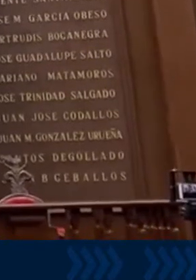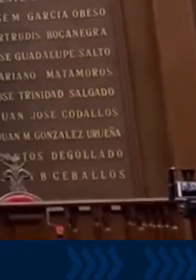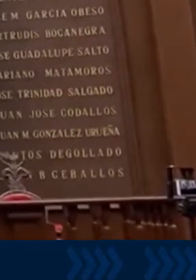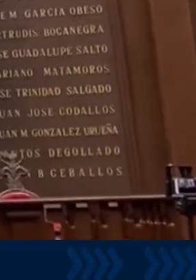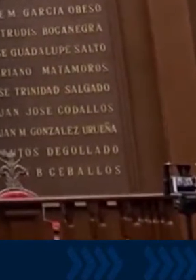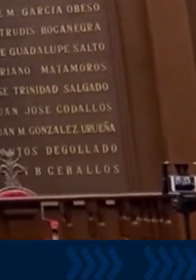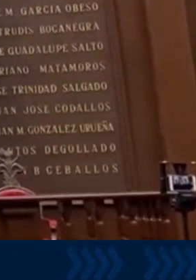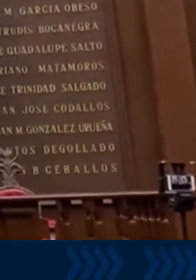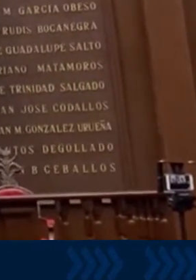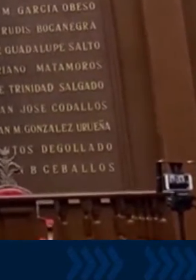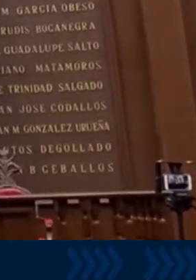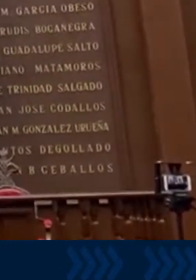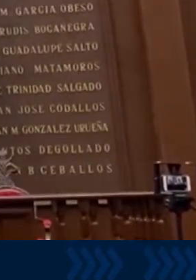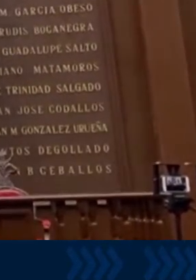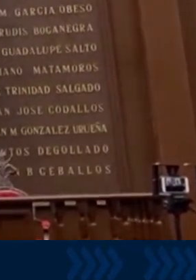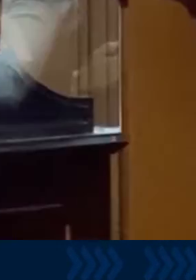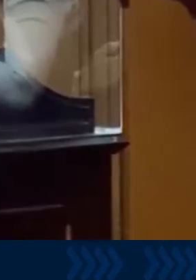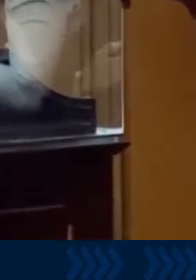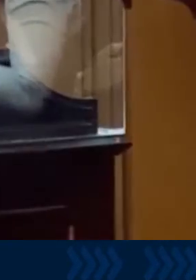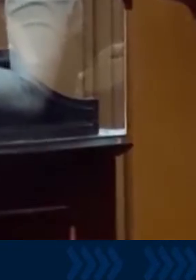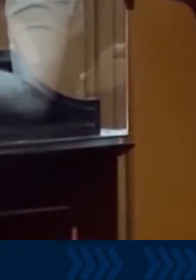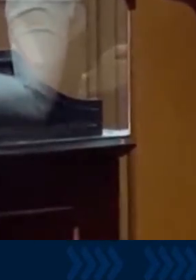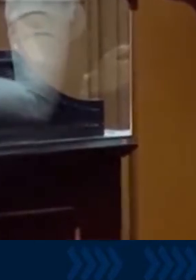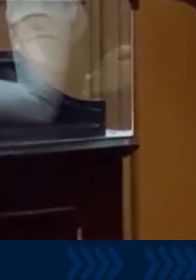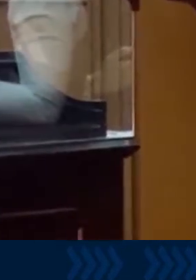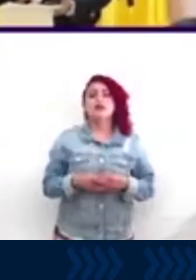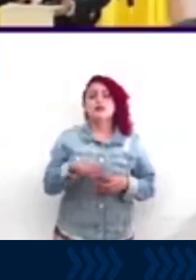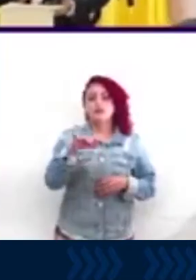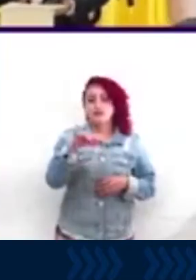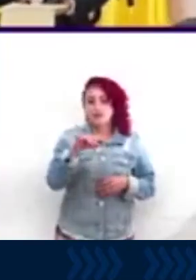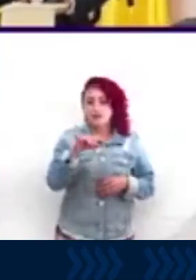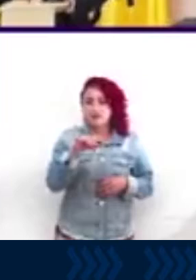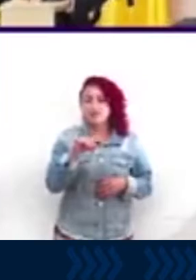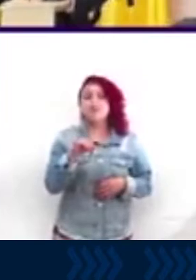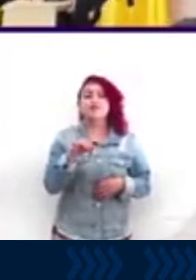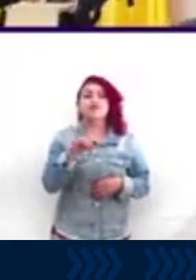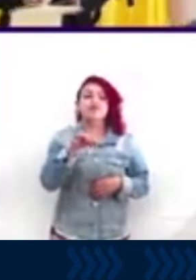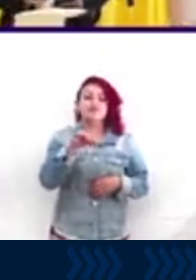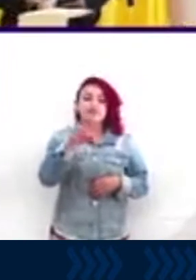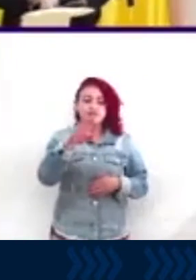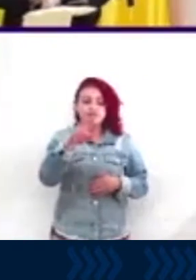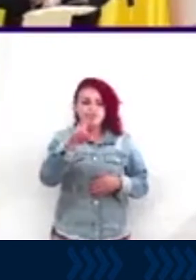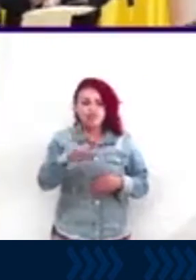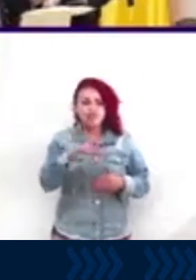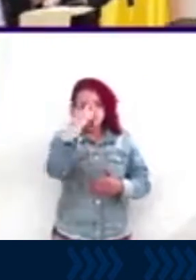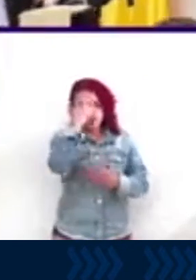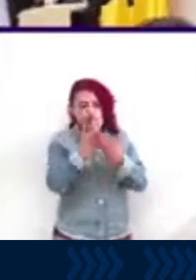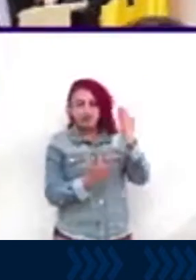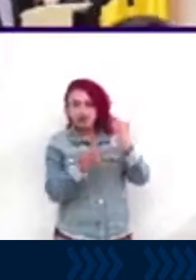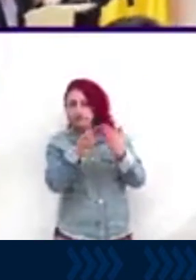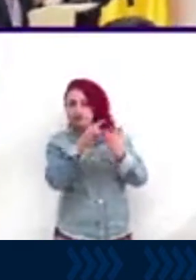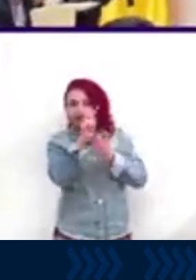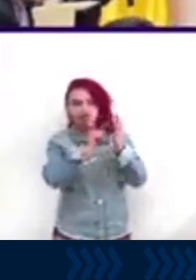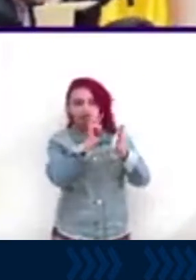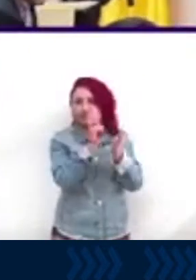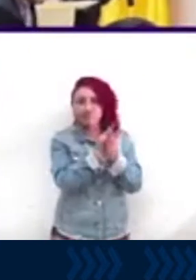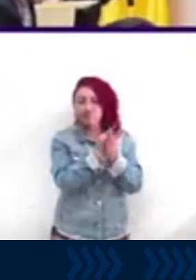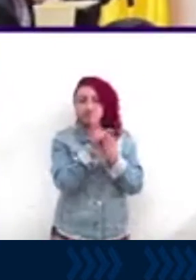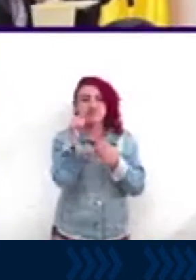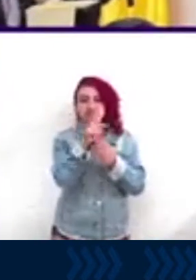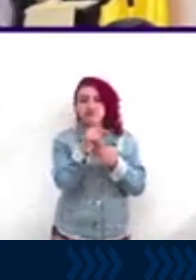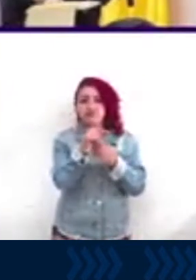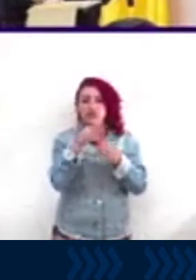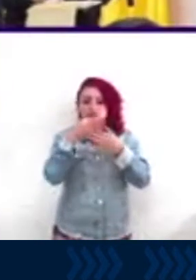determinar sanciones en este tipo de situaciones. Justo violentan la ley, porque ante